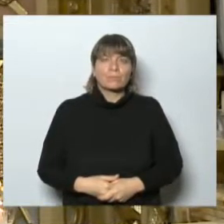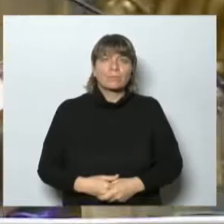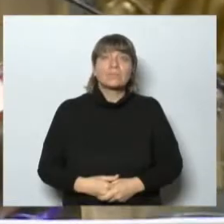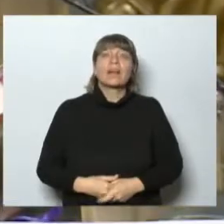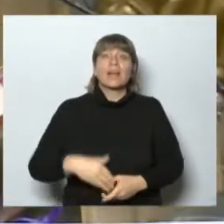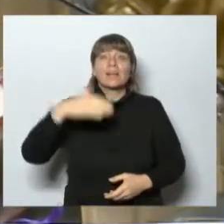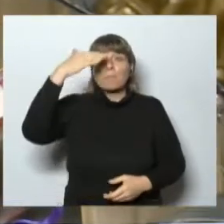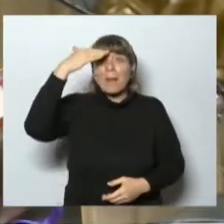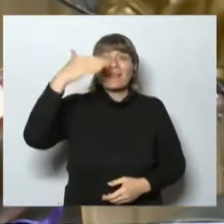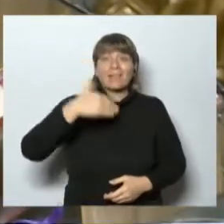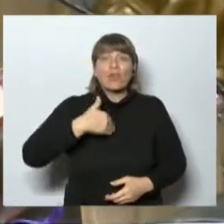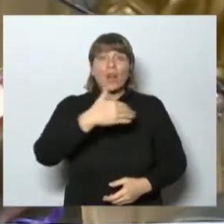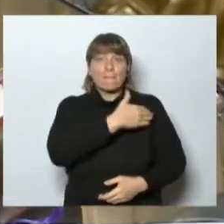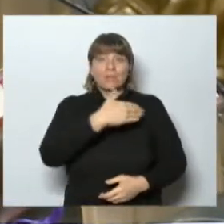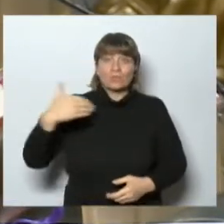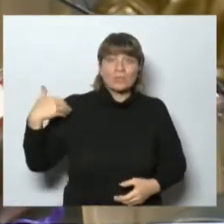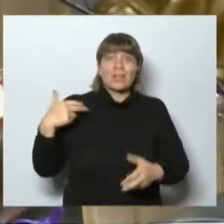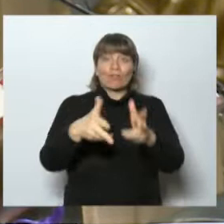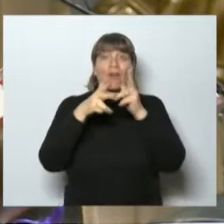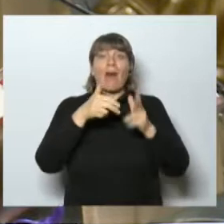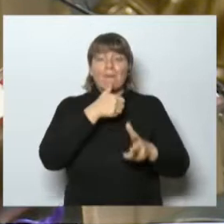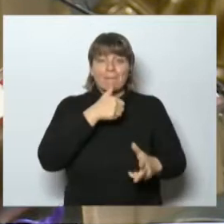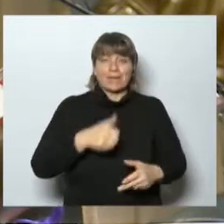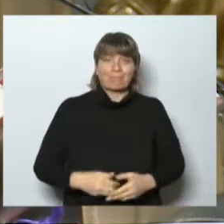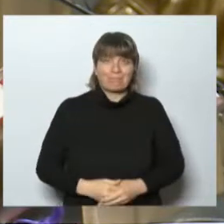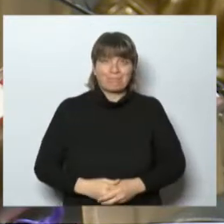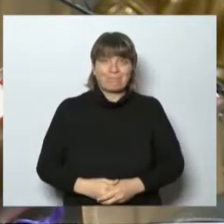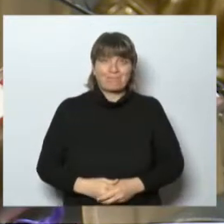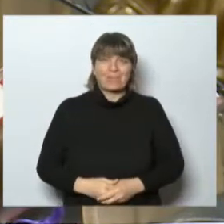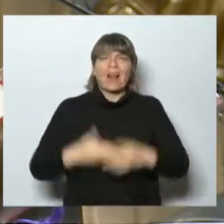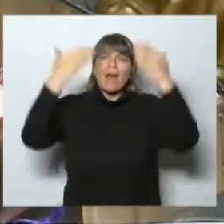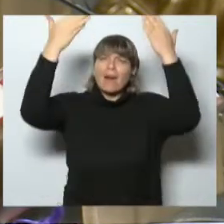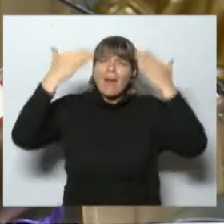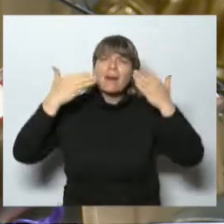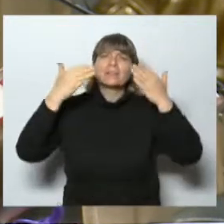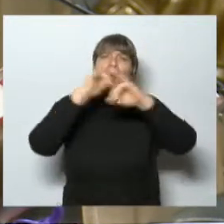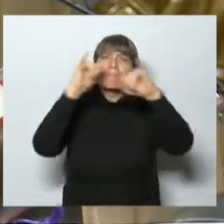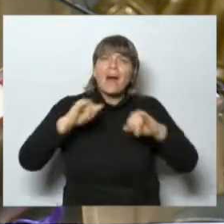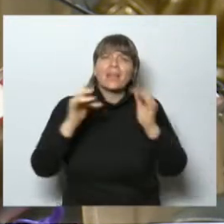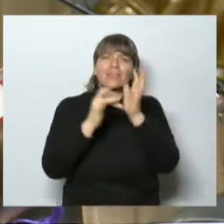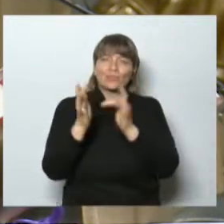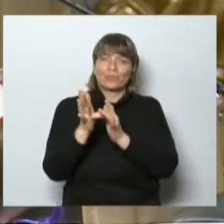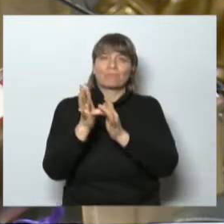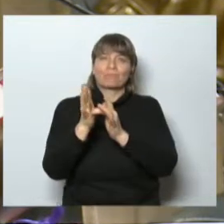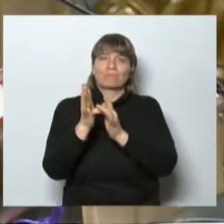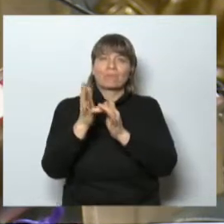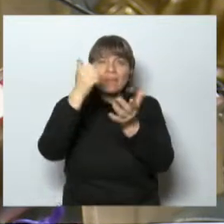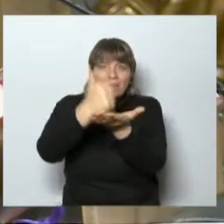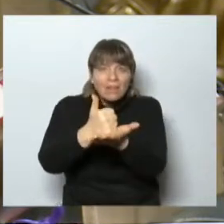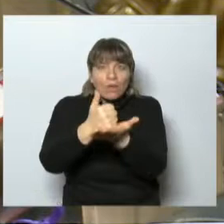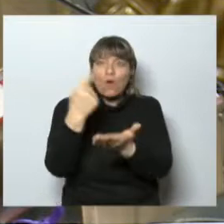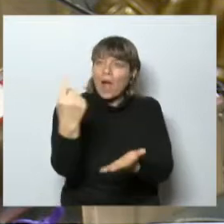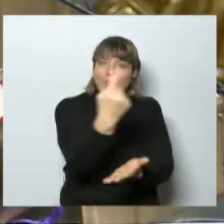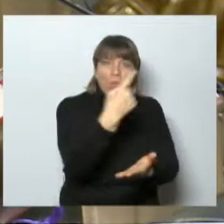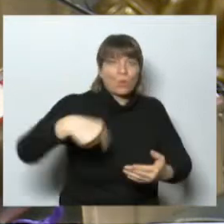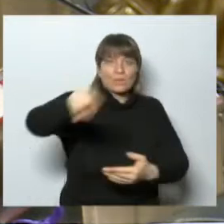En el nombre del Padre, y del Hijo, y del Espíritu Santo, que la gracia y la paz de Jesús esté siempre